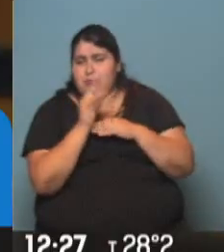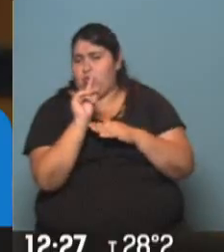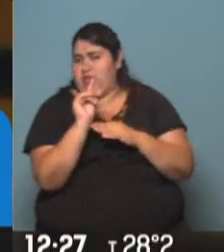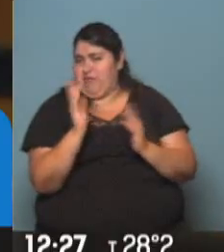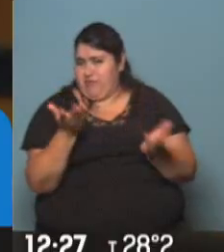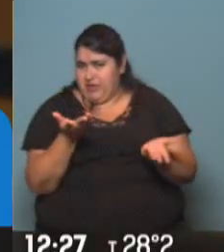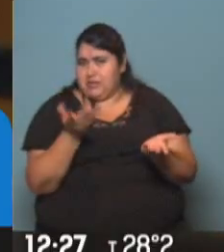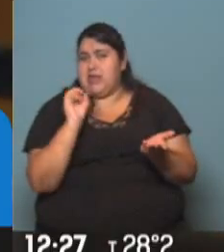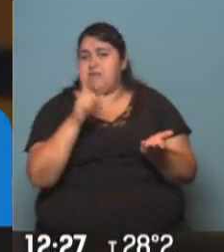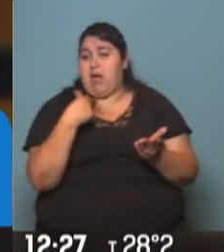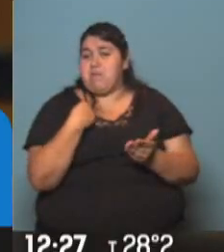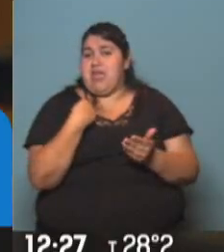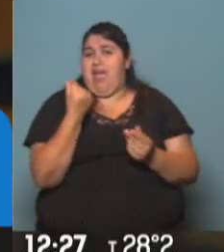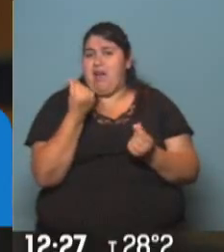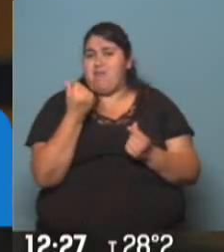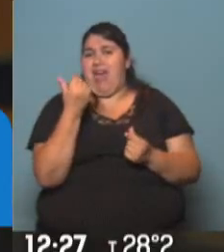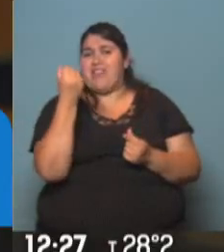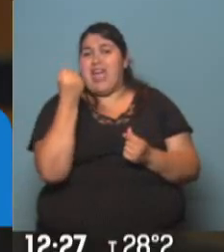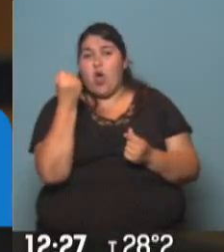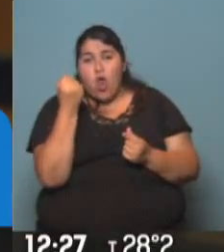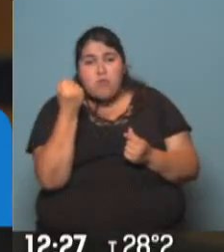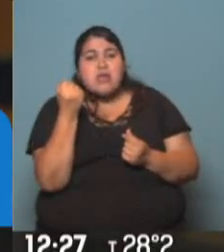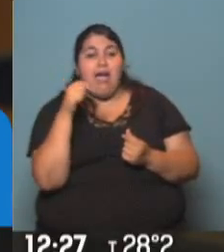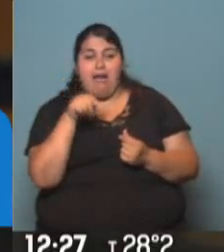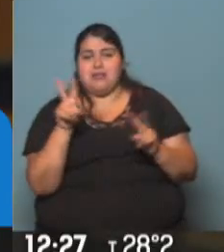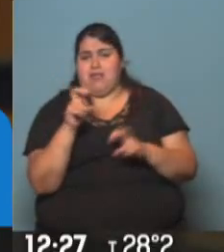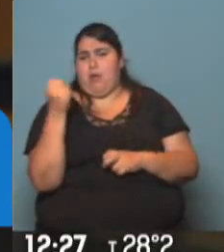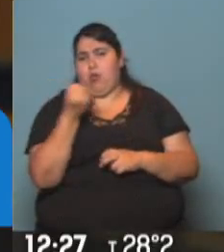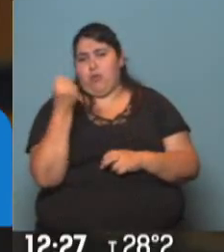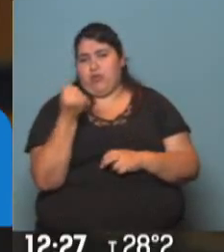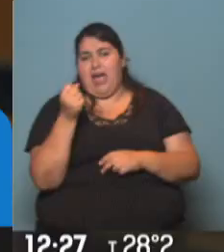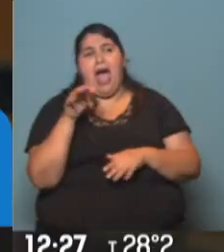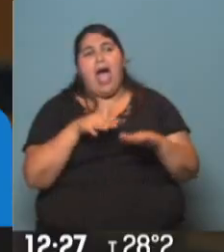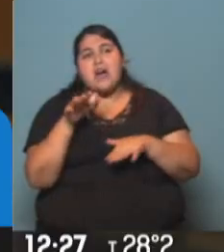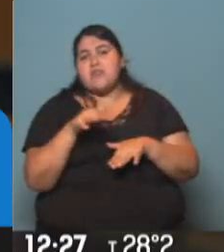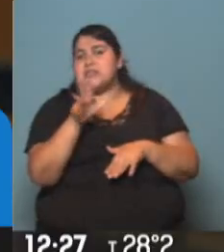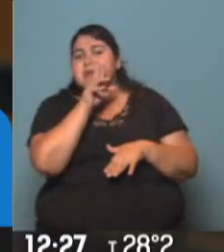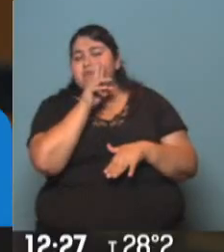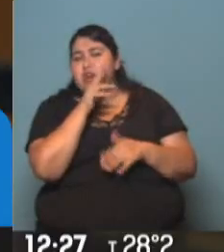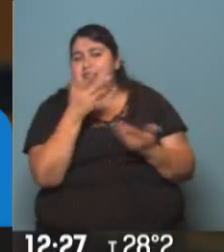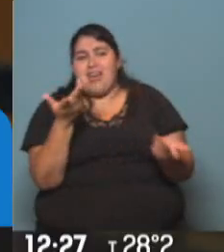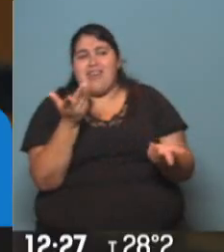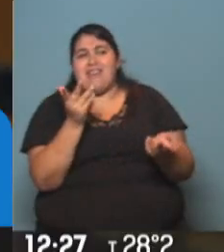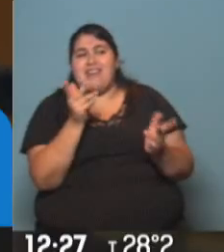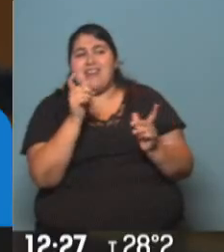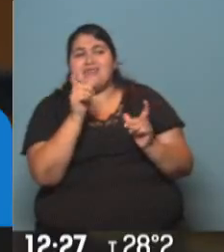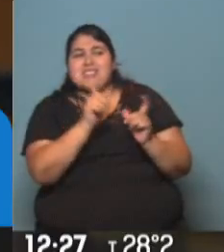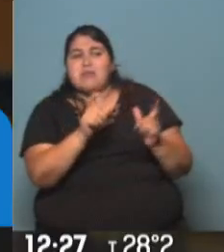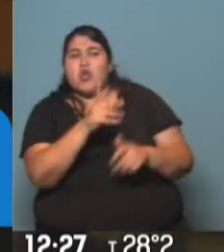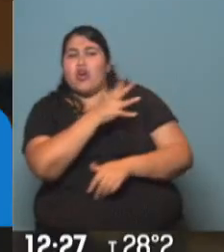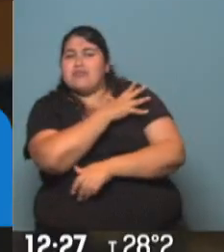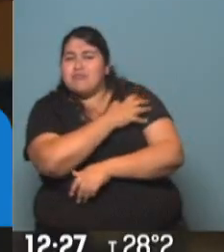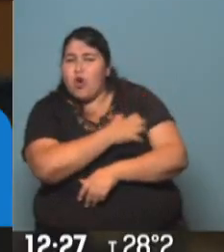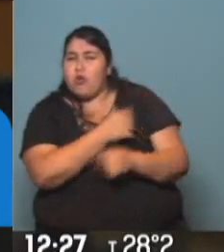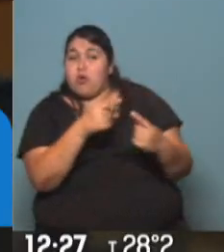ejemplo la autonomía económica que es tan importante muchas veces no es una posibilidad para las mujeres de sectores populares no si vos sos una